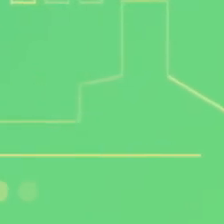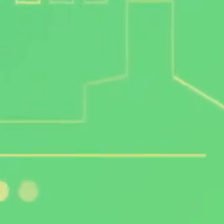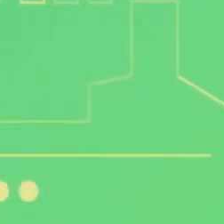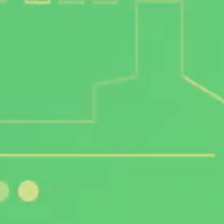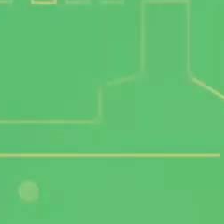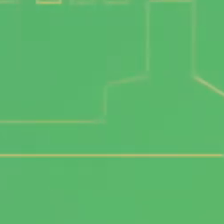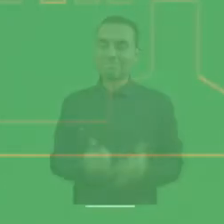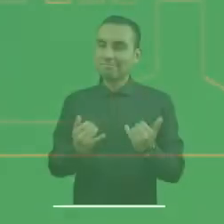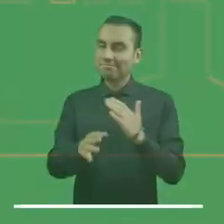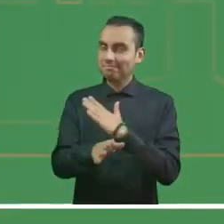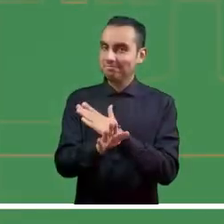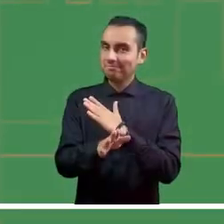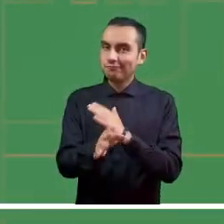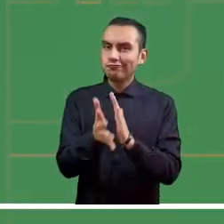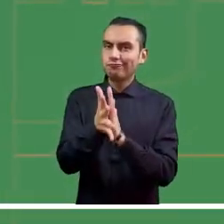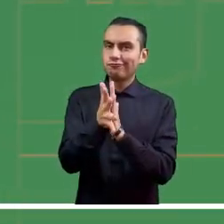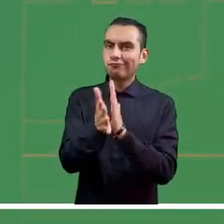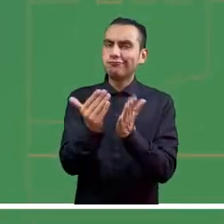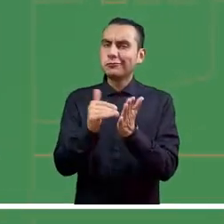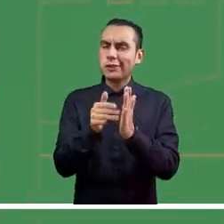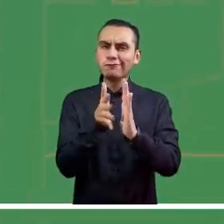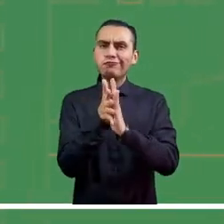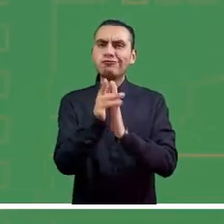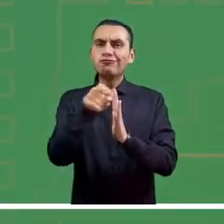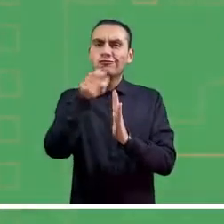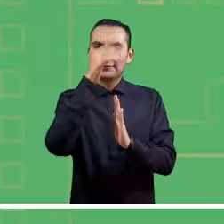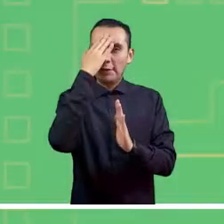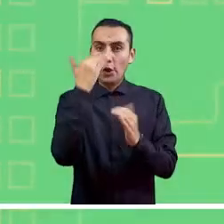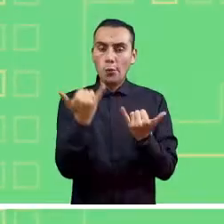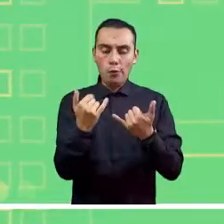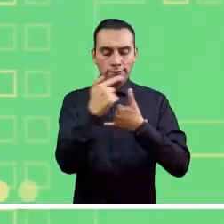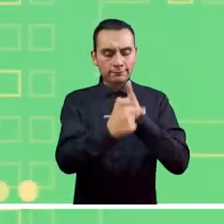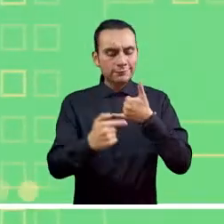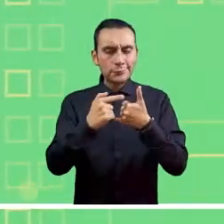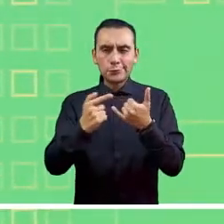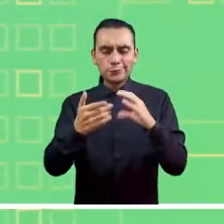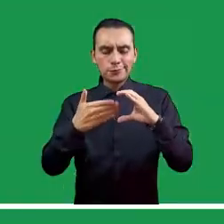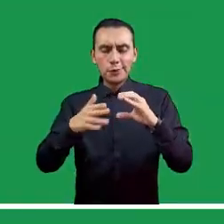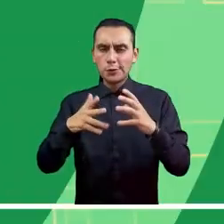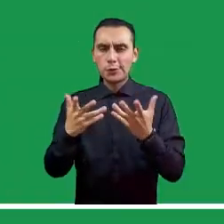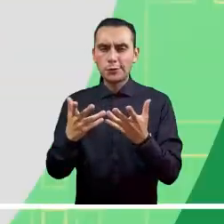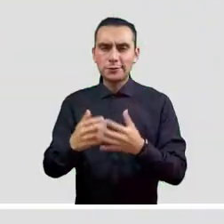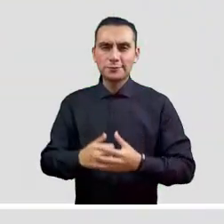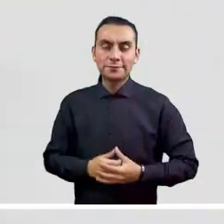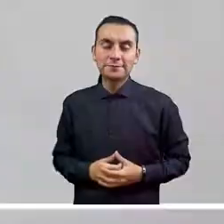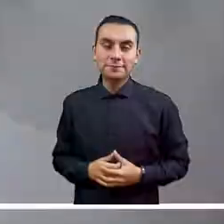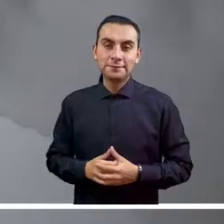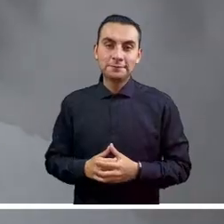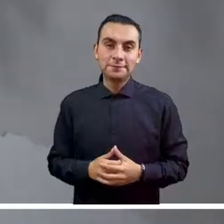Finalizamos la jornada de hoy con la información meteorológica de la noche en las diferentes regiones del país.